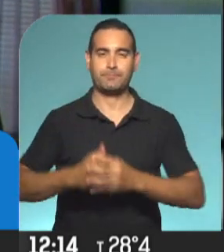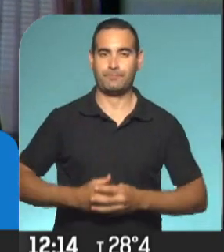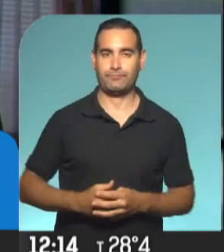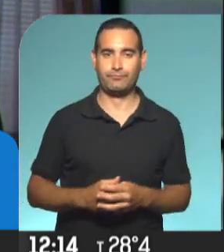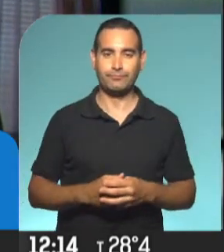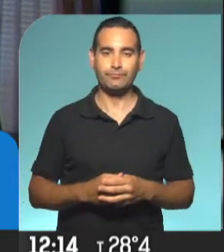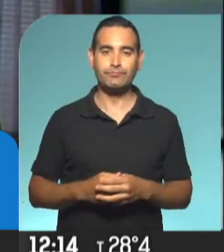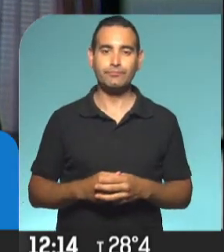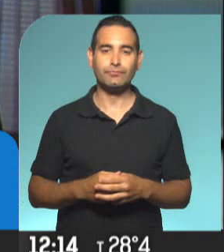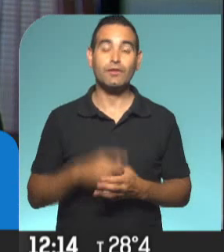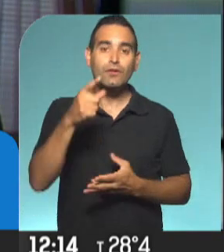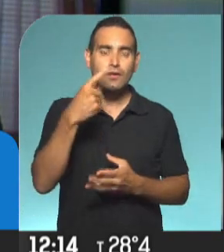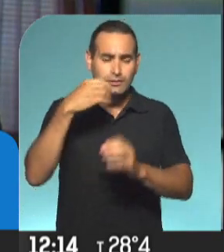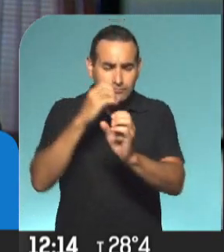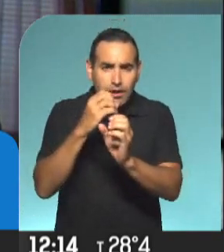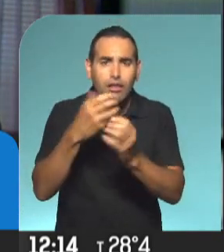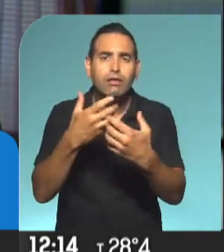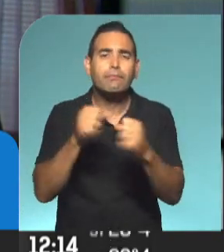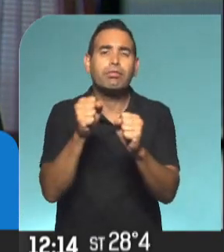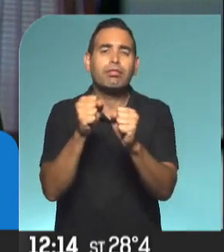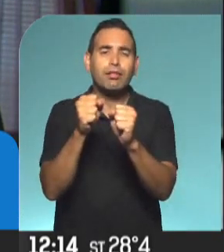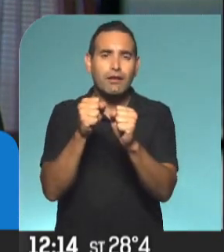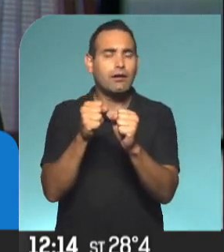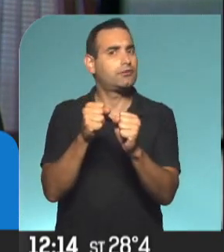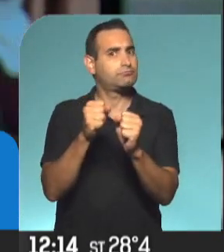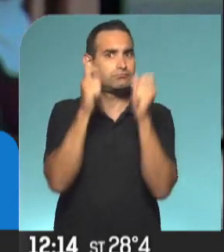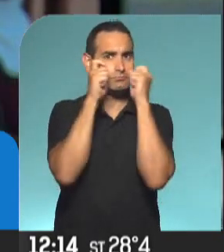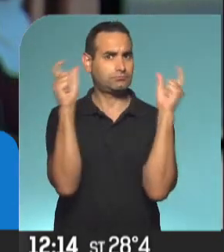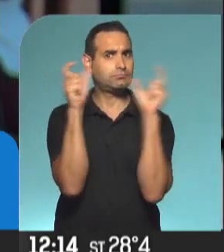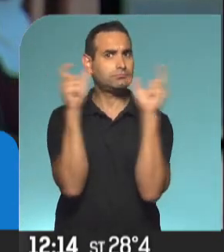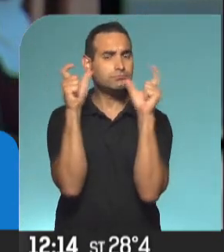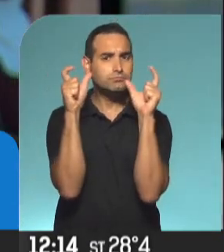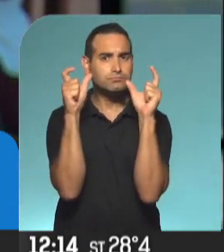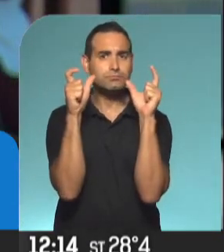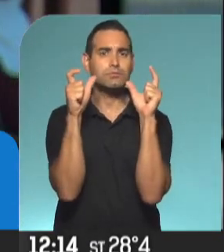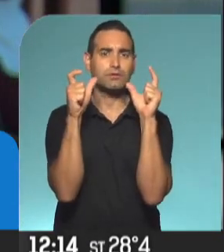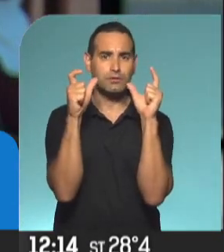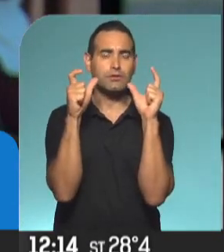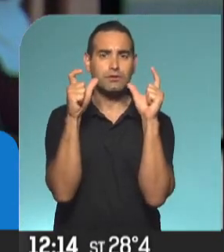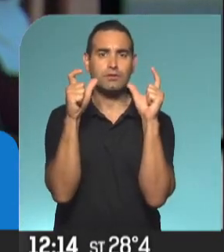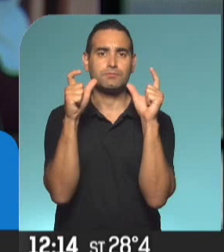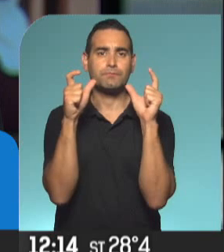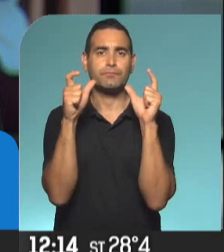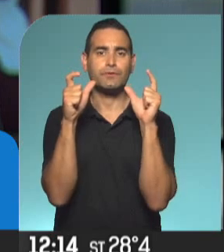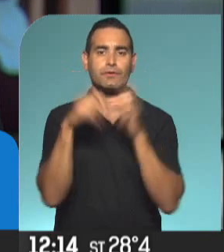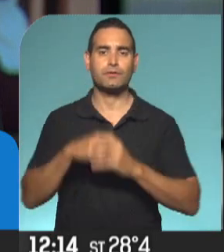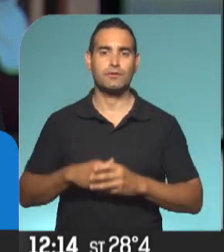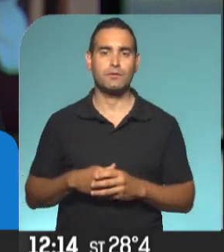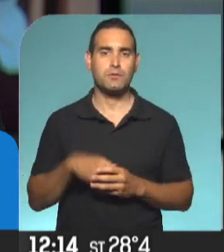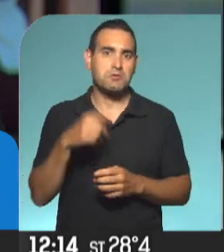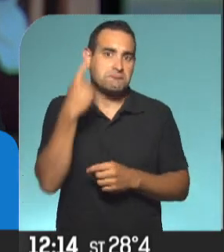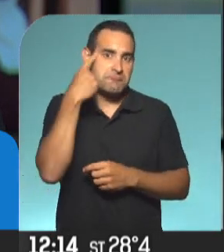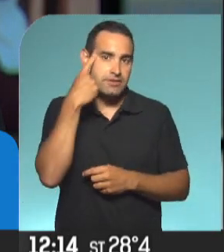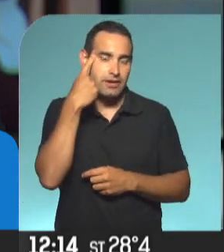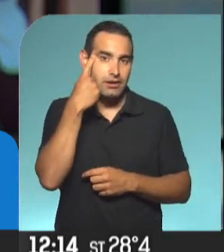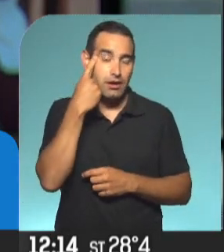Entonces saltó como una señal de alarma porque se hipotetizaba que